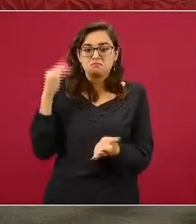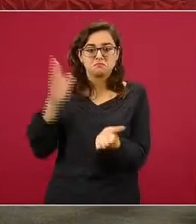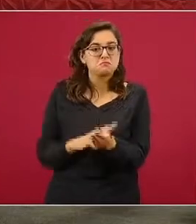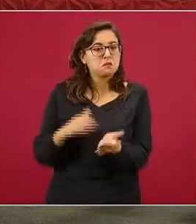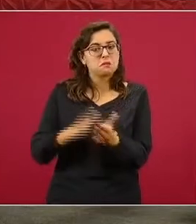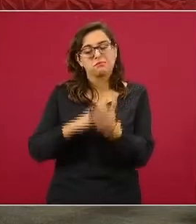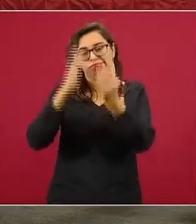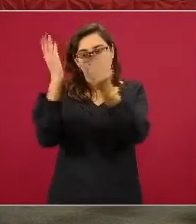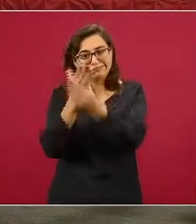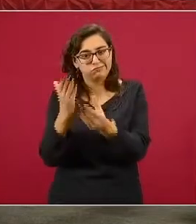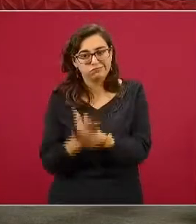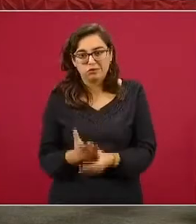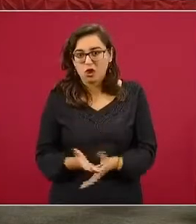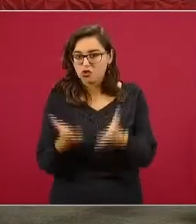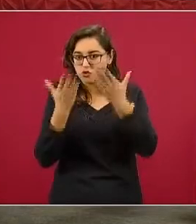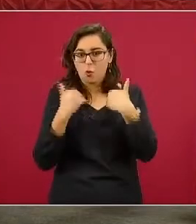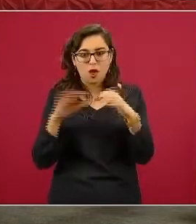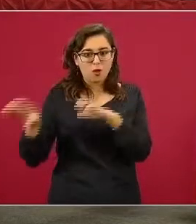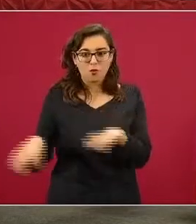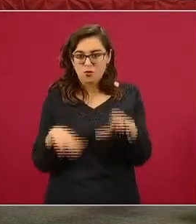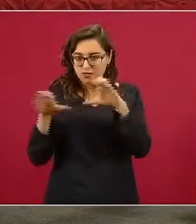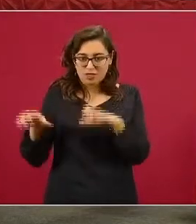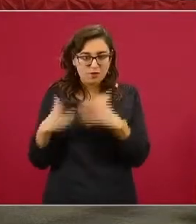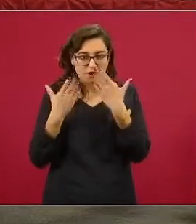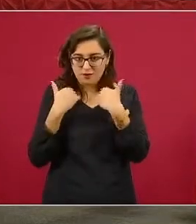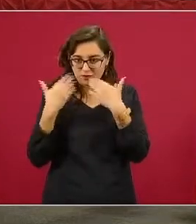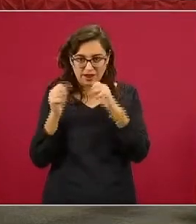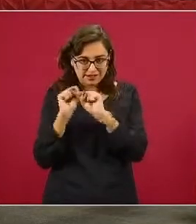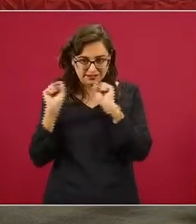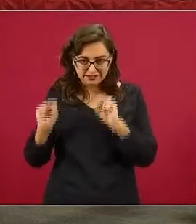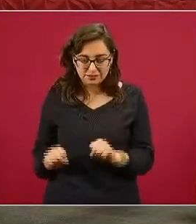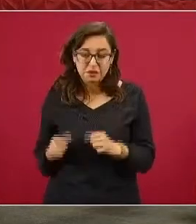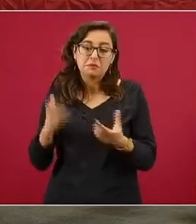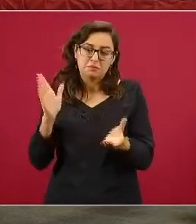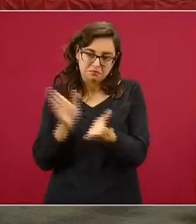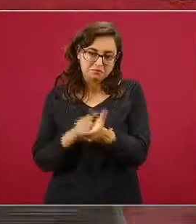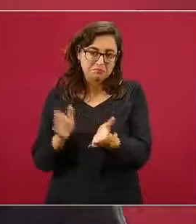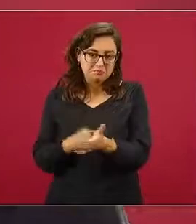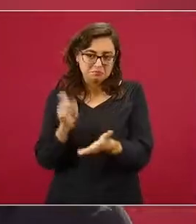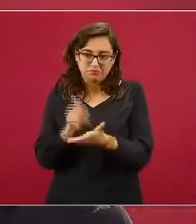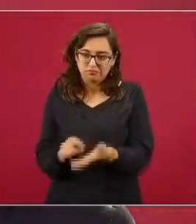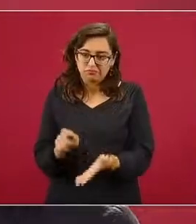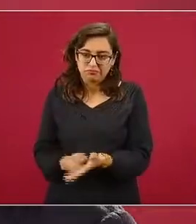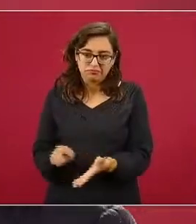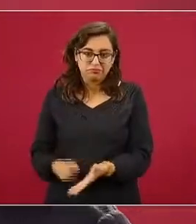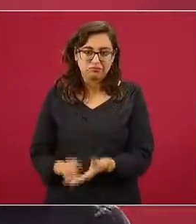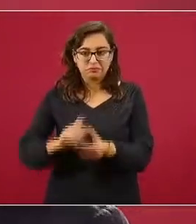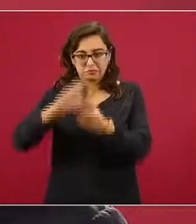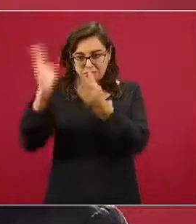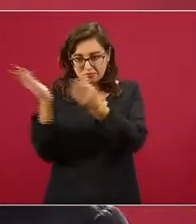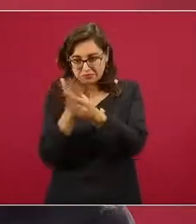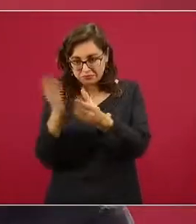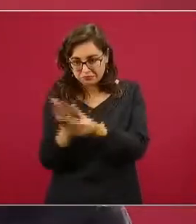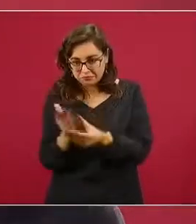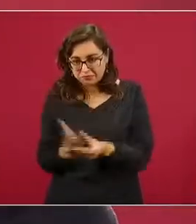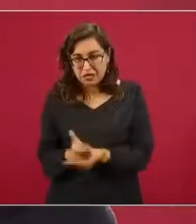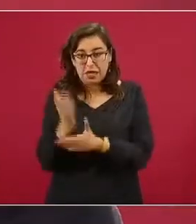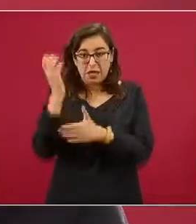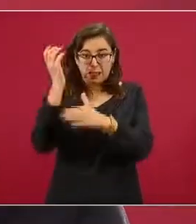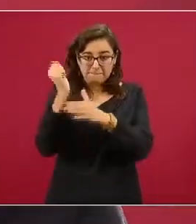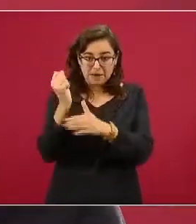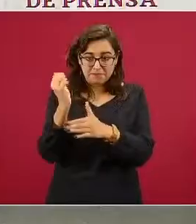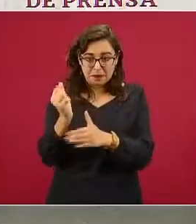no había sistemas de información, se informaba por medio de papel, se compilaban unas hojas